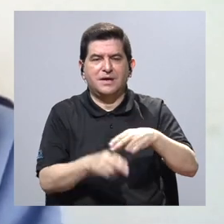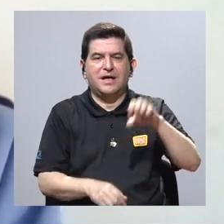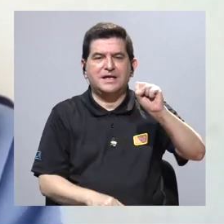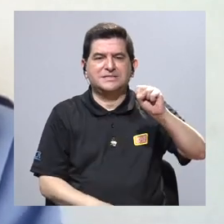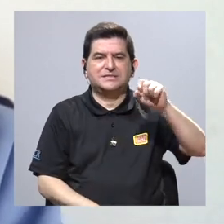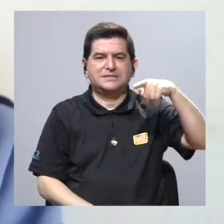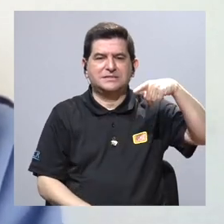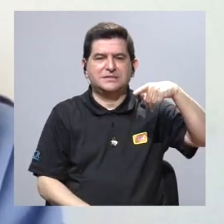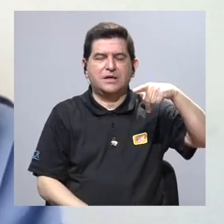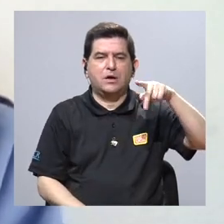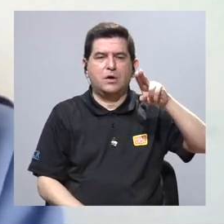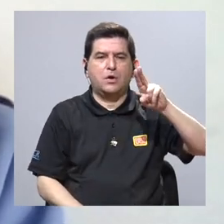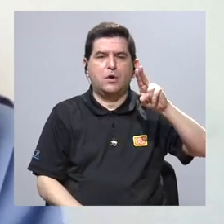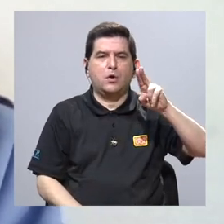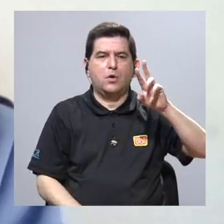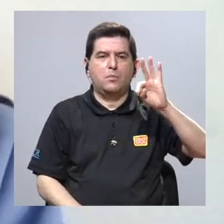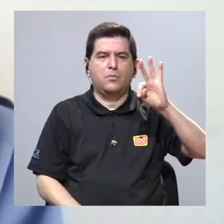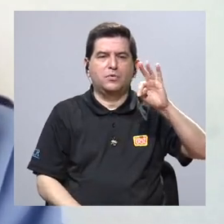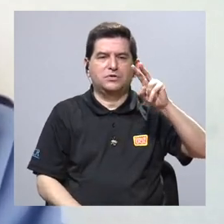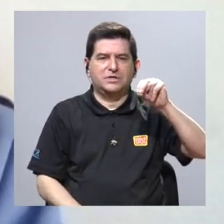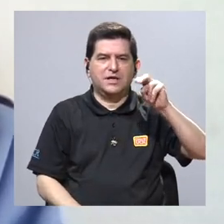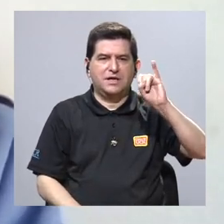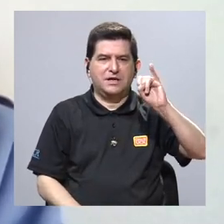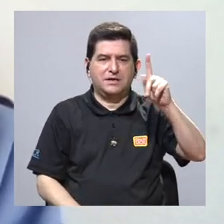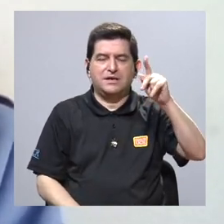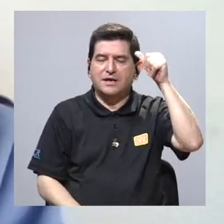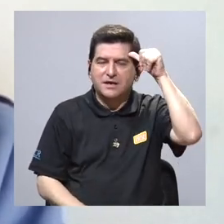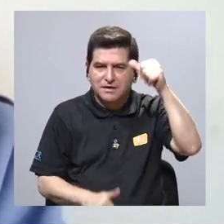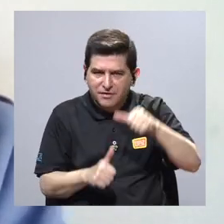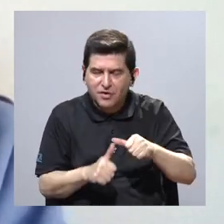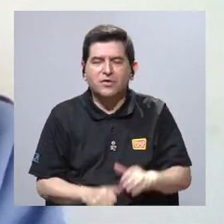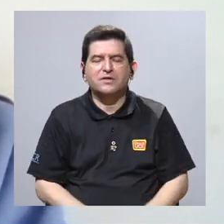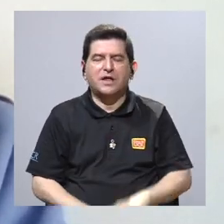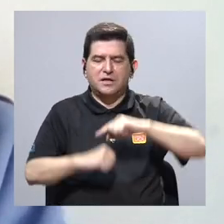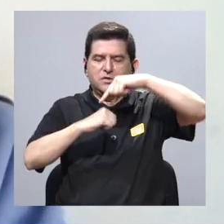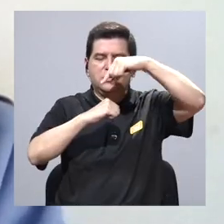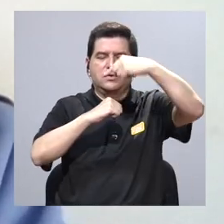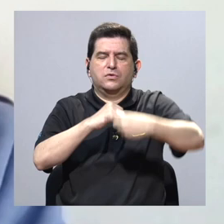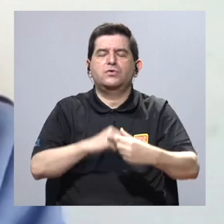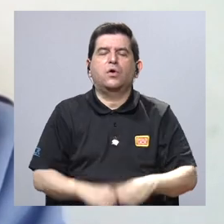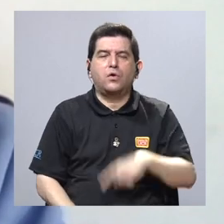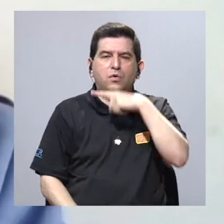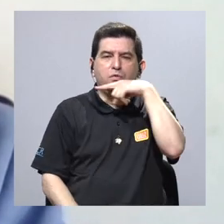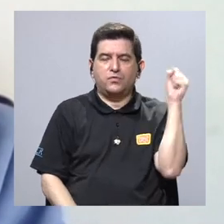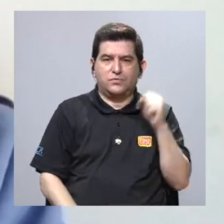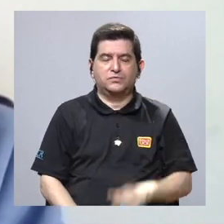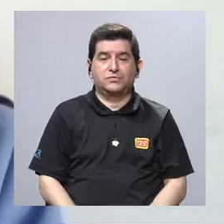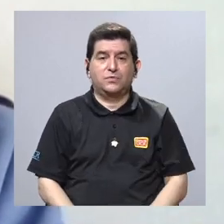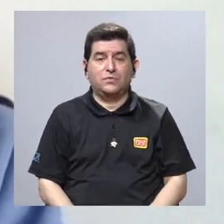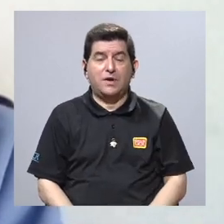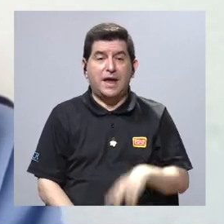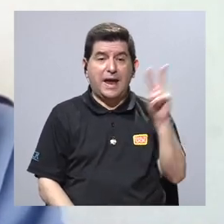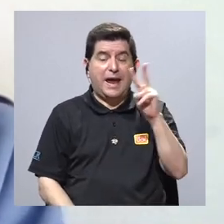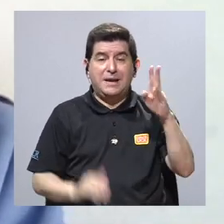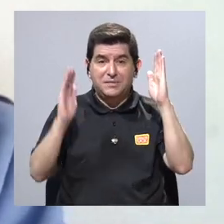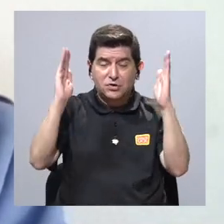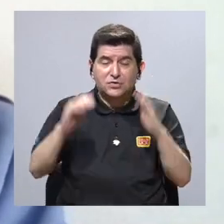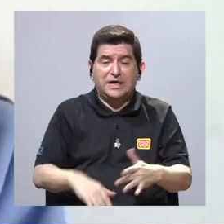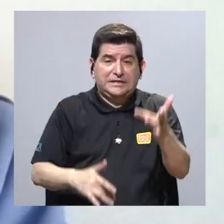que llamaron Sputnik, en recuerdo al satélite ruso. y el virus grande se